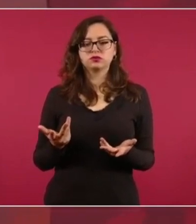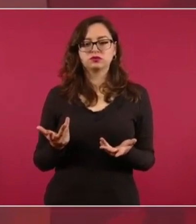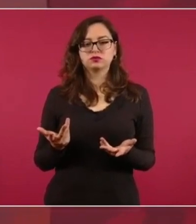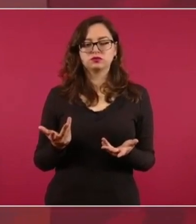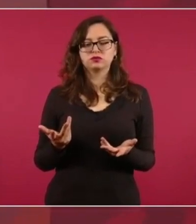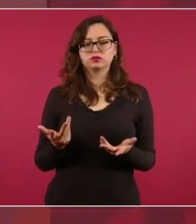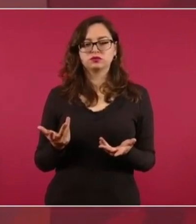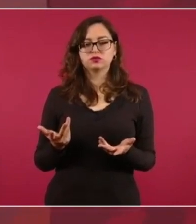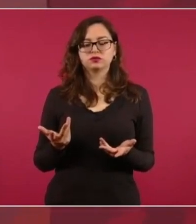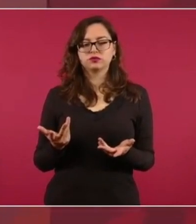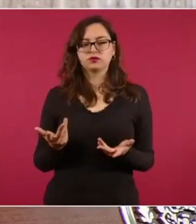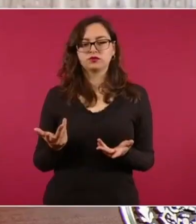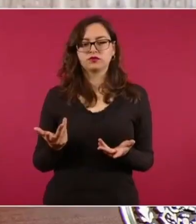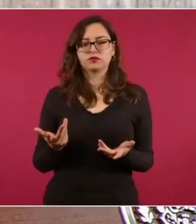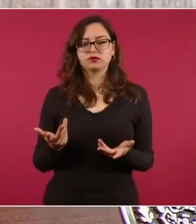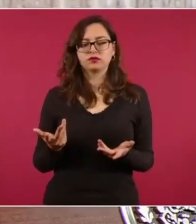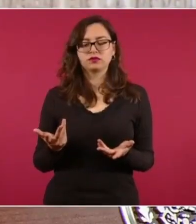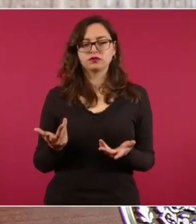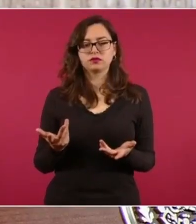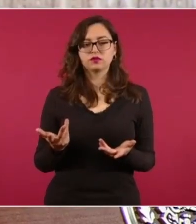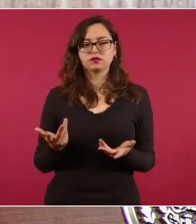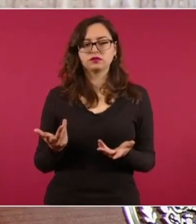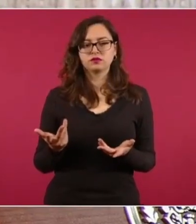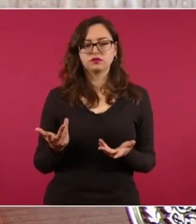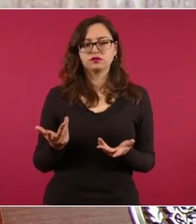técnica, científicamente,